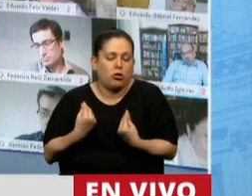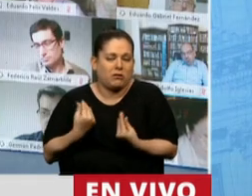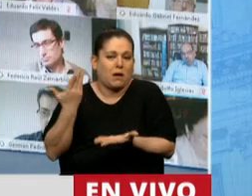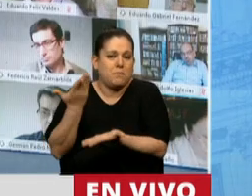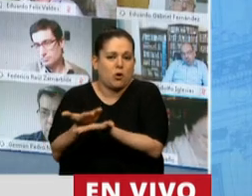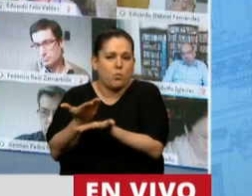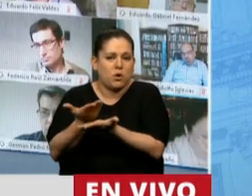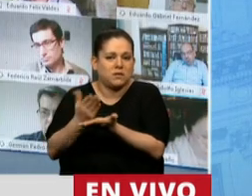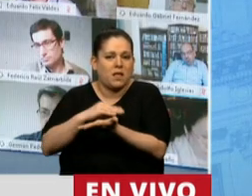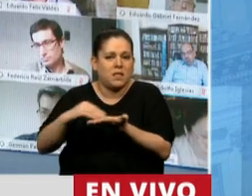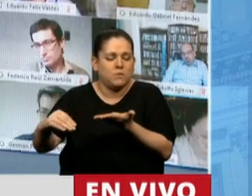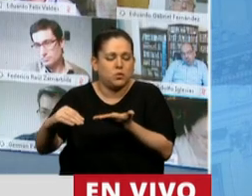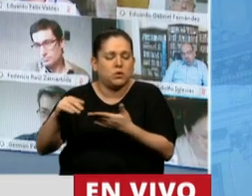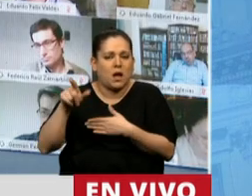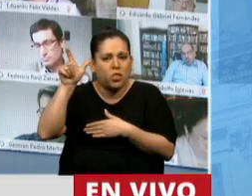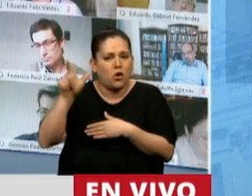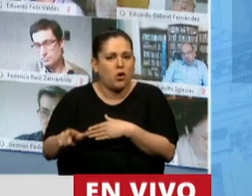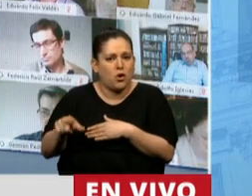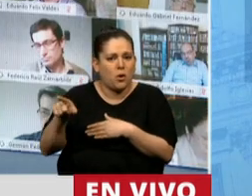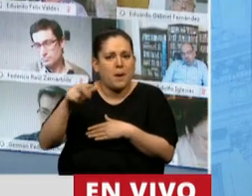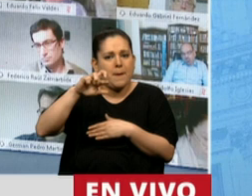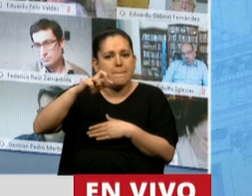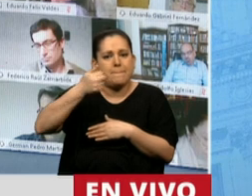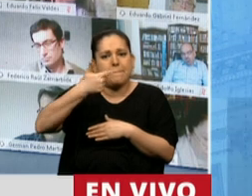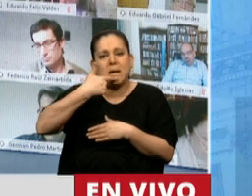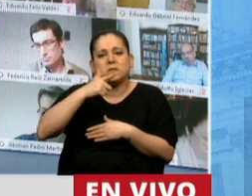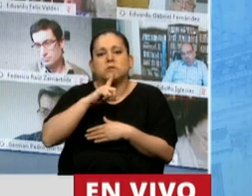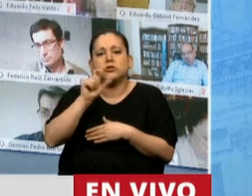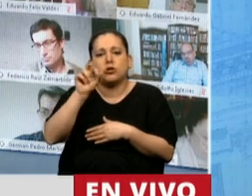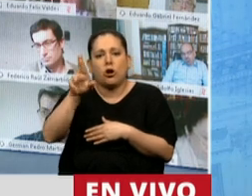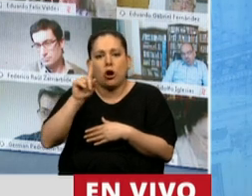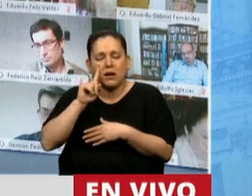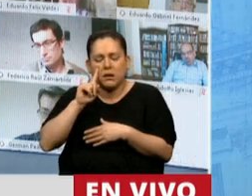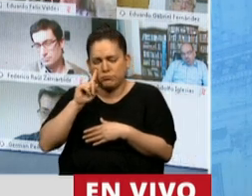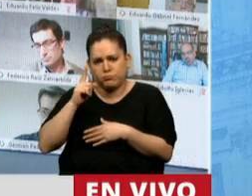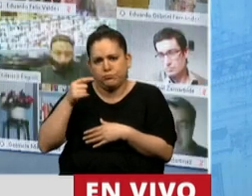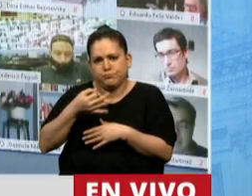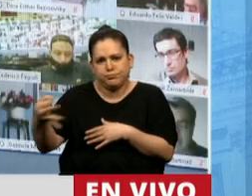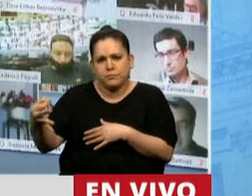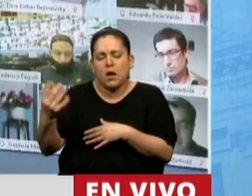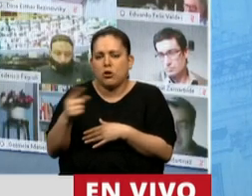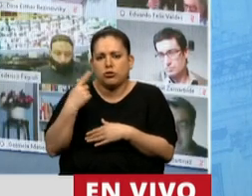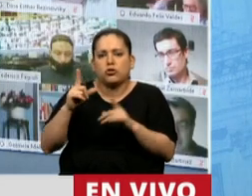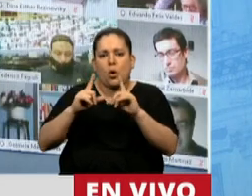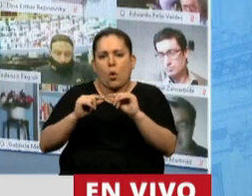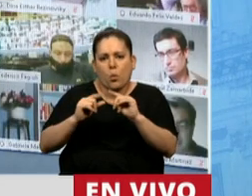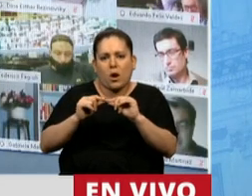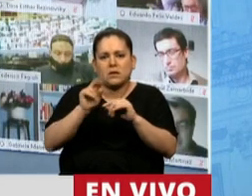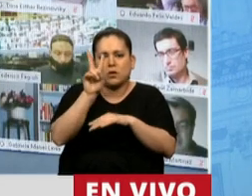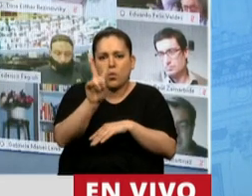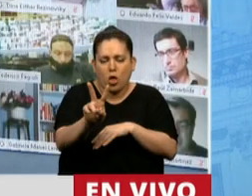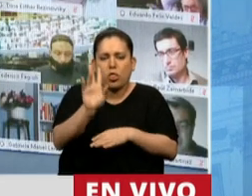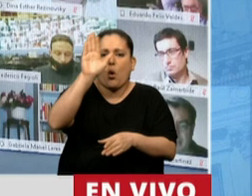el diputados diputado pastori que votamos en general el artículo 2 no íbamos a